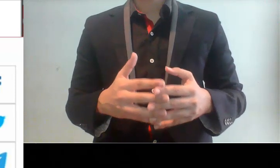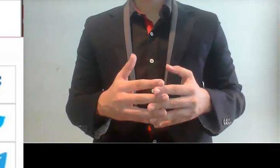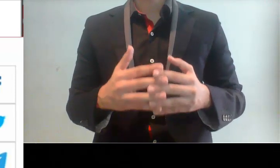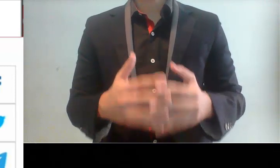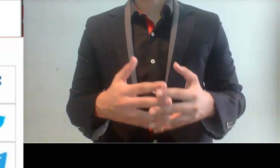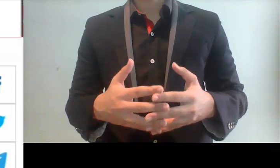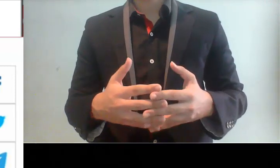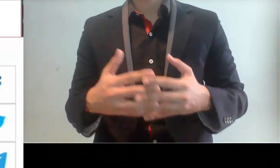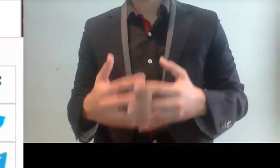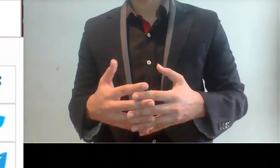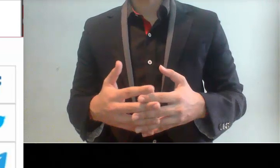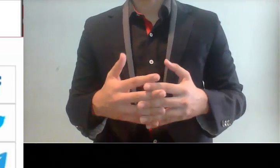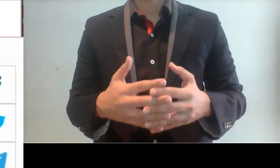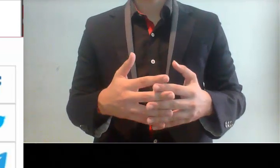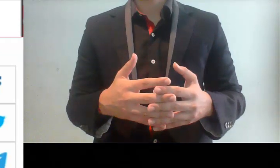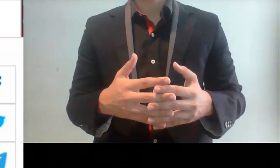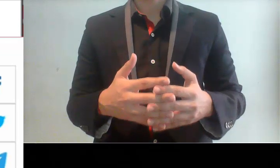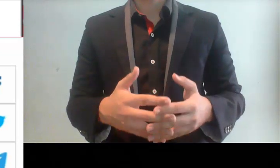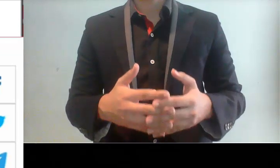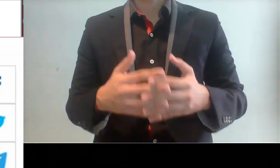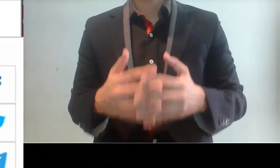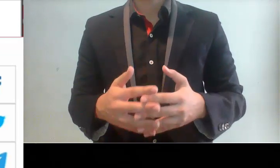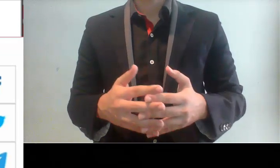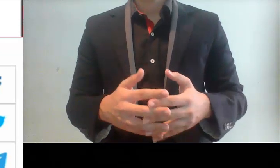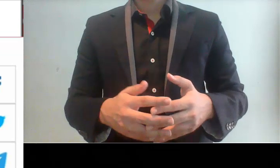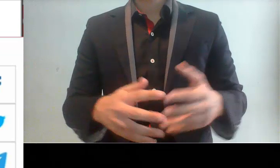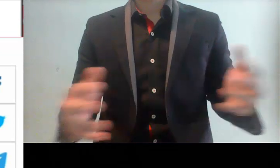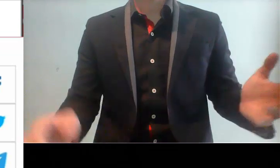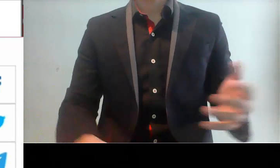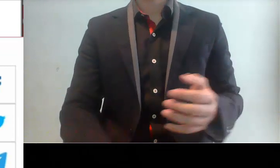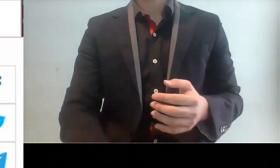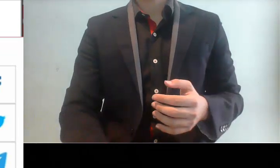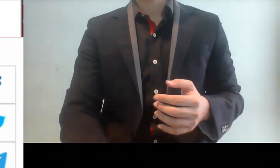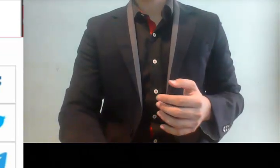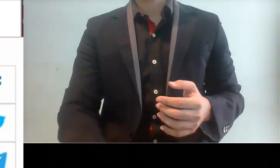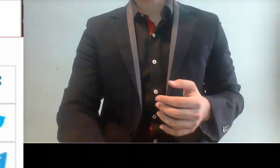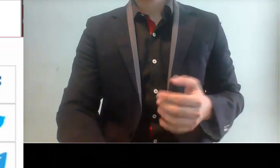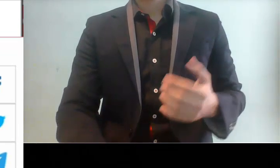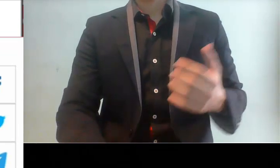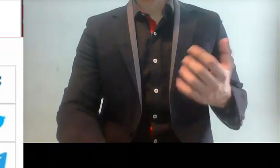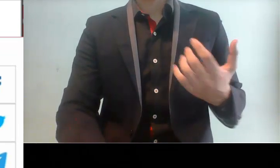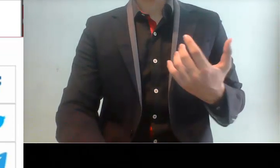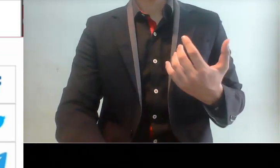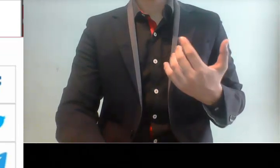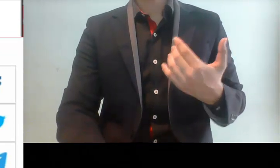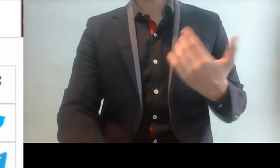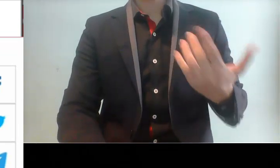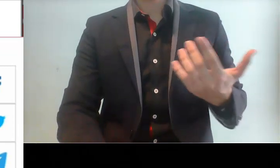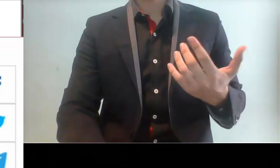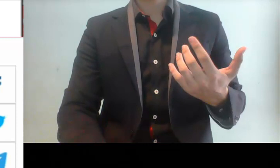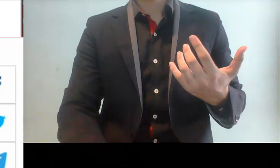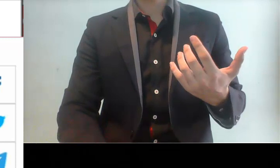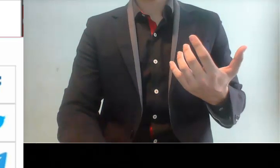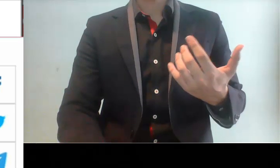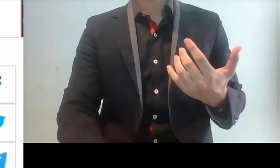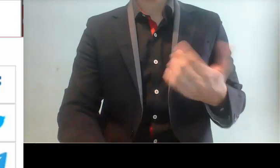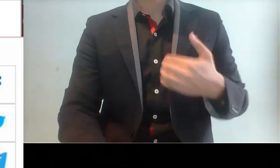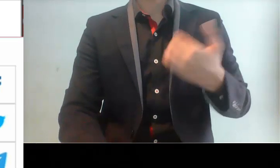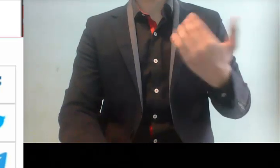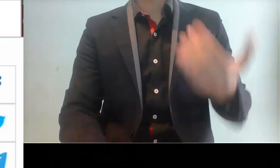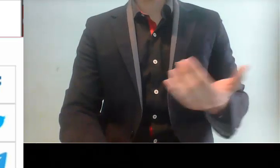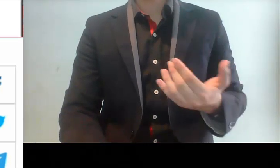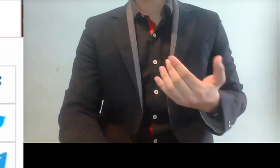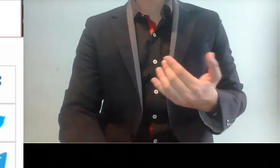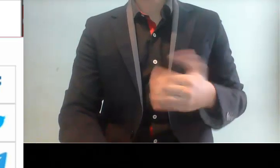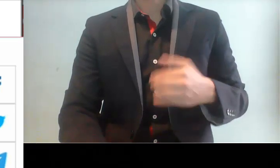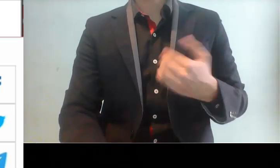candidatos independientes que iban a la presidencia. ¿Qué ocurrió? Que básicamente era una aplicación que no servía de nada, simplemente era pues una aplicación mal hecha,